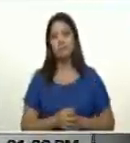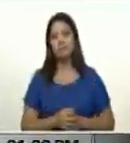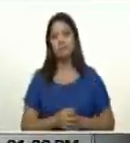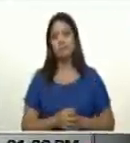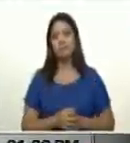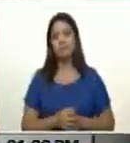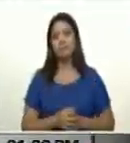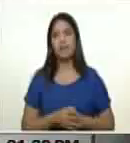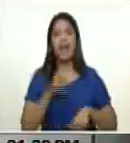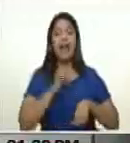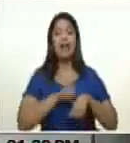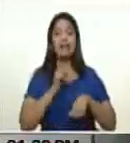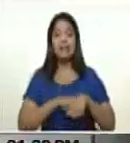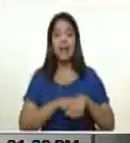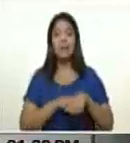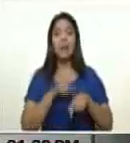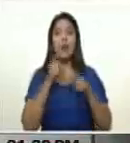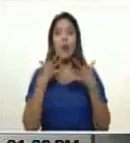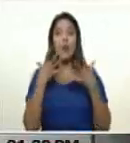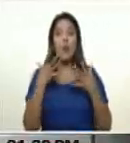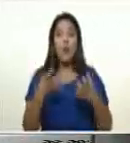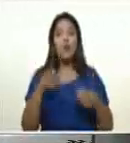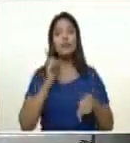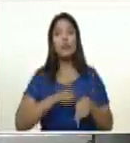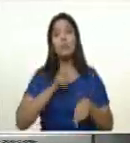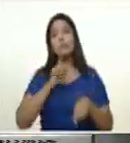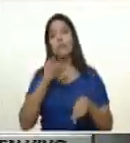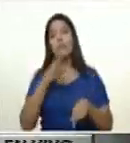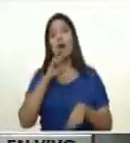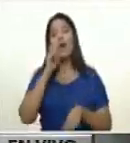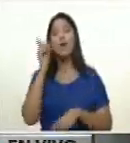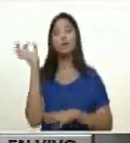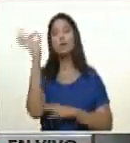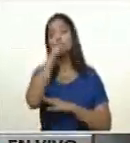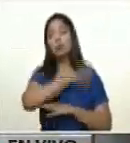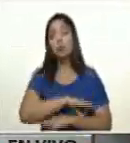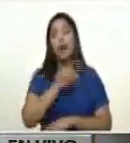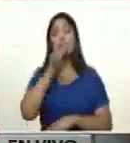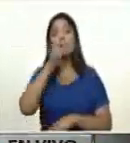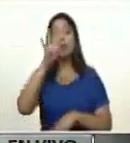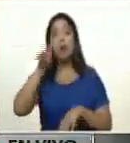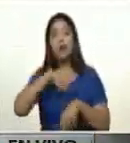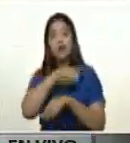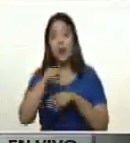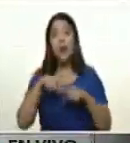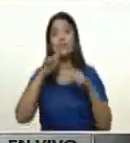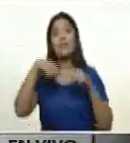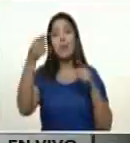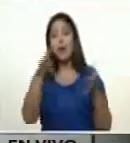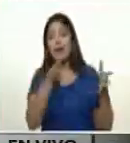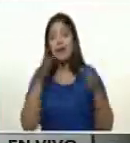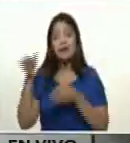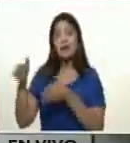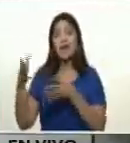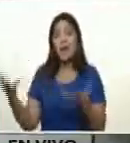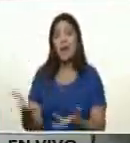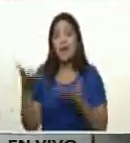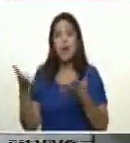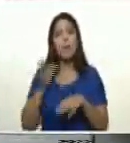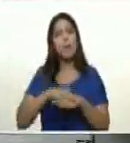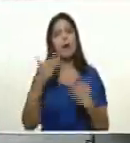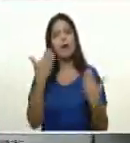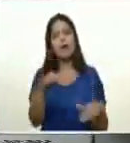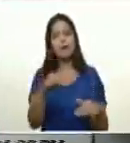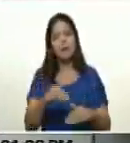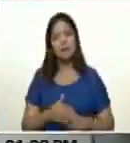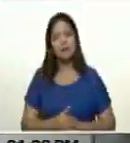El tiempo de secado del bloque, él tiene que durar aproximadamente 24 horas para poder pasar al prehorno y al horno, ¿no? Bueno, ¿y por qué lo limita, pues? Bueno,